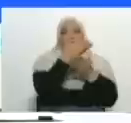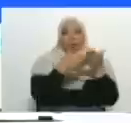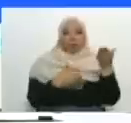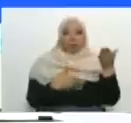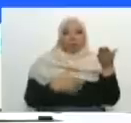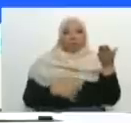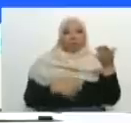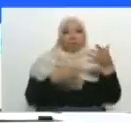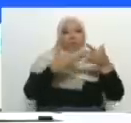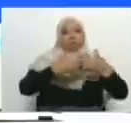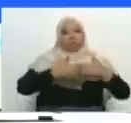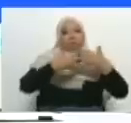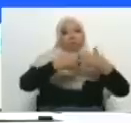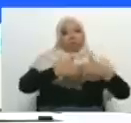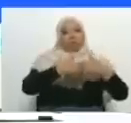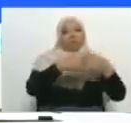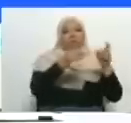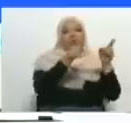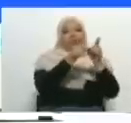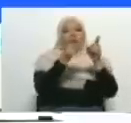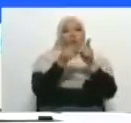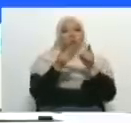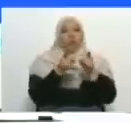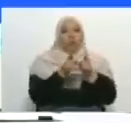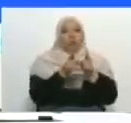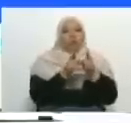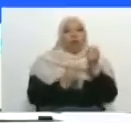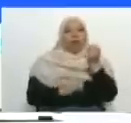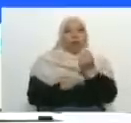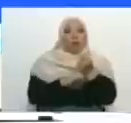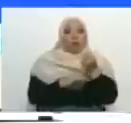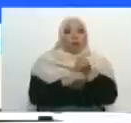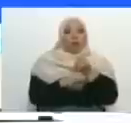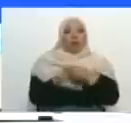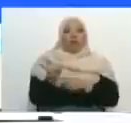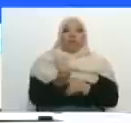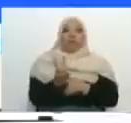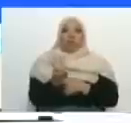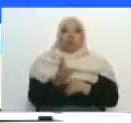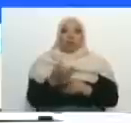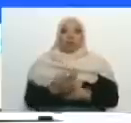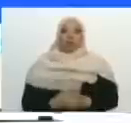mencioné de supuestos acreedores contra Venezuela.